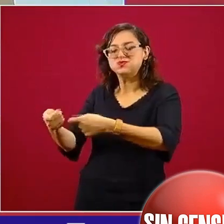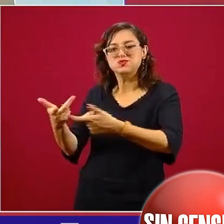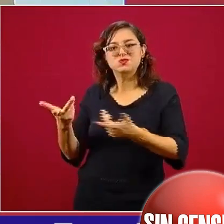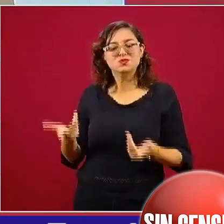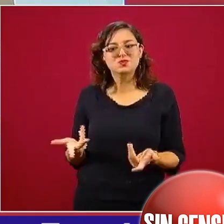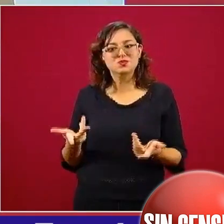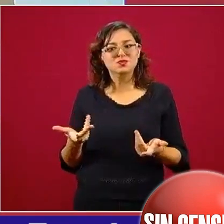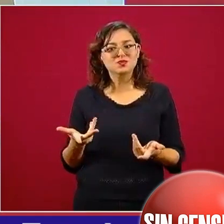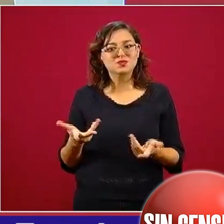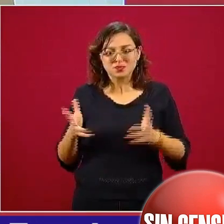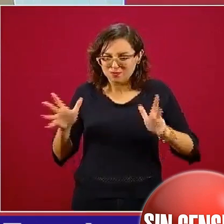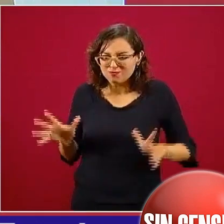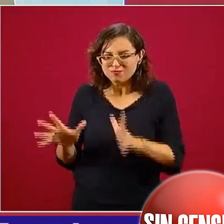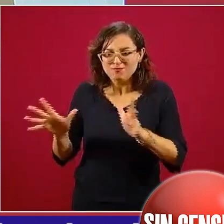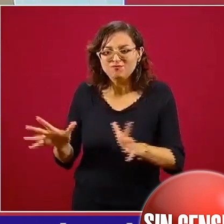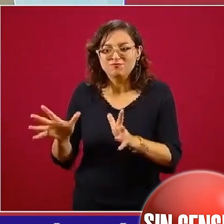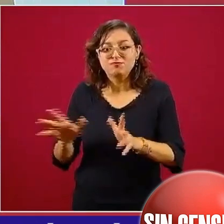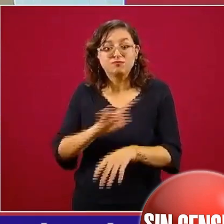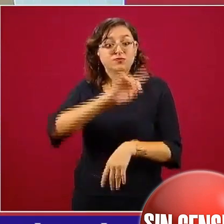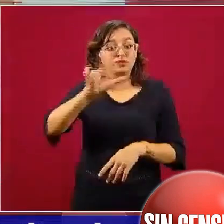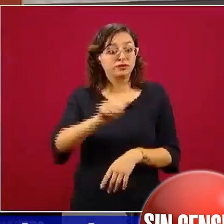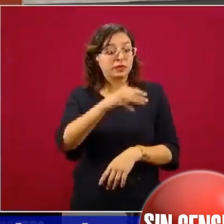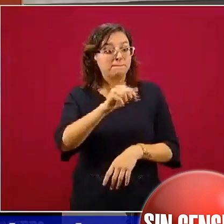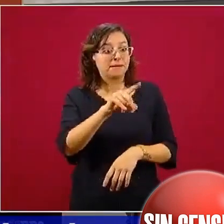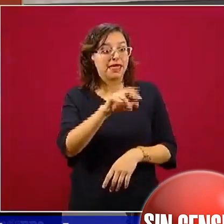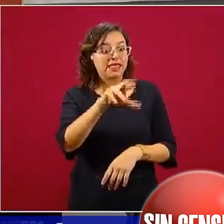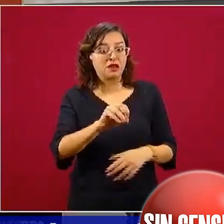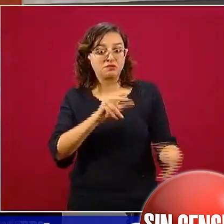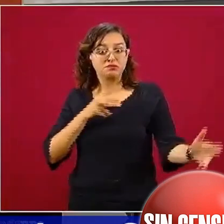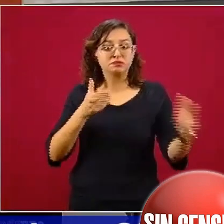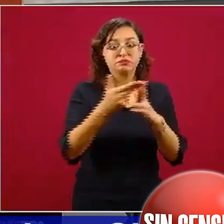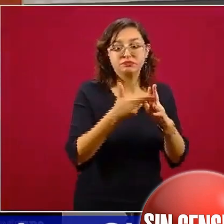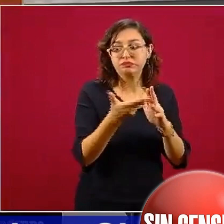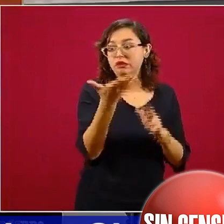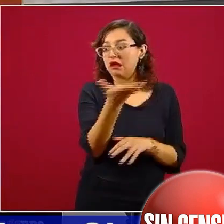Pues cuando asesinan a Madero se quedan callados.